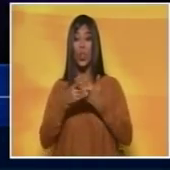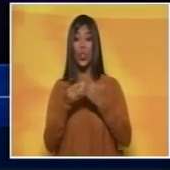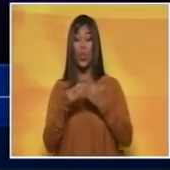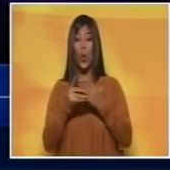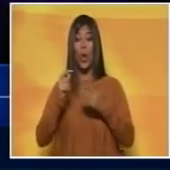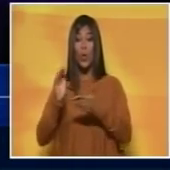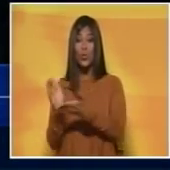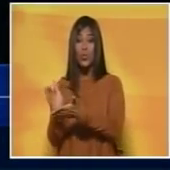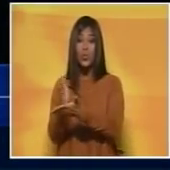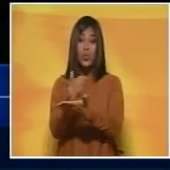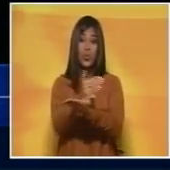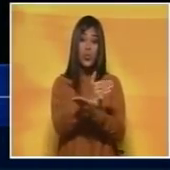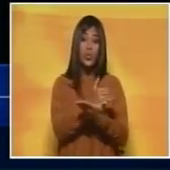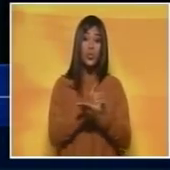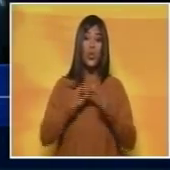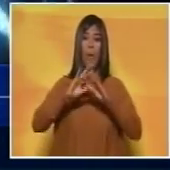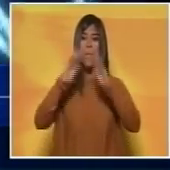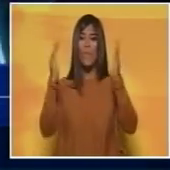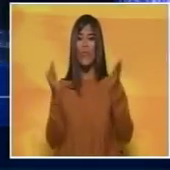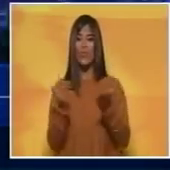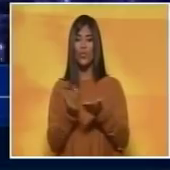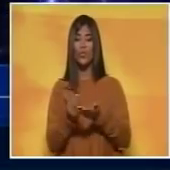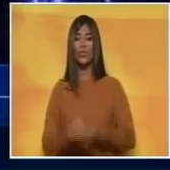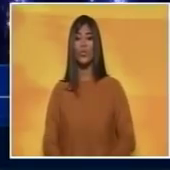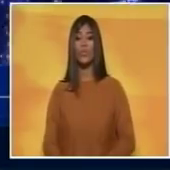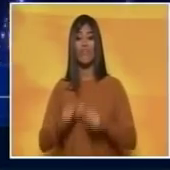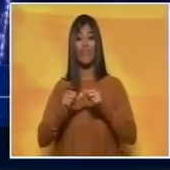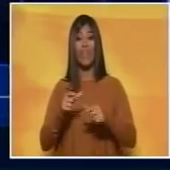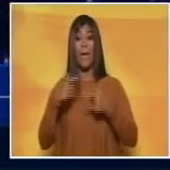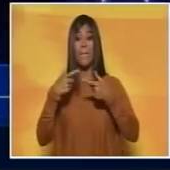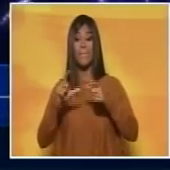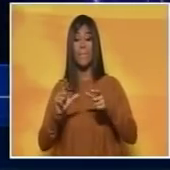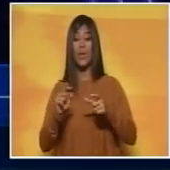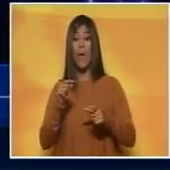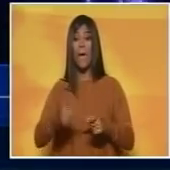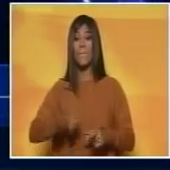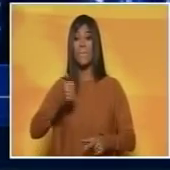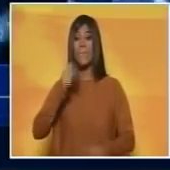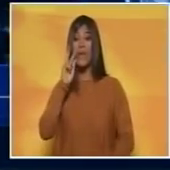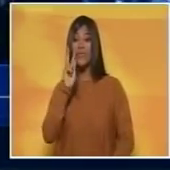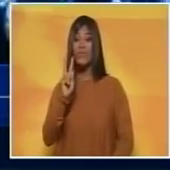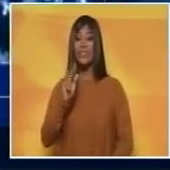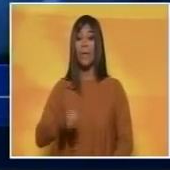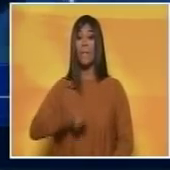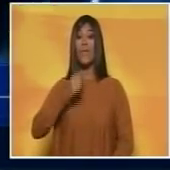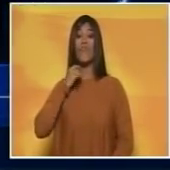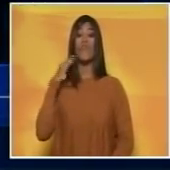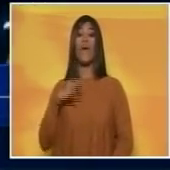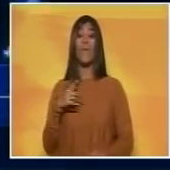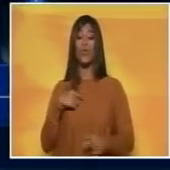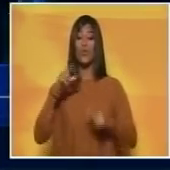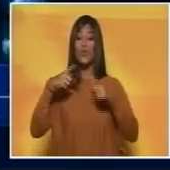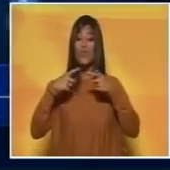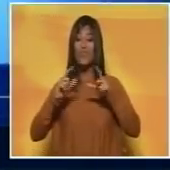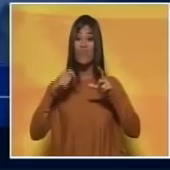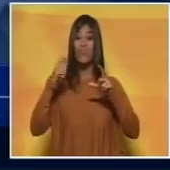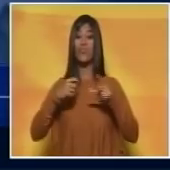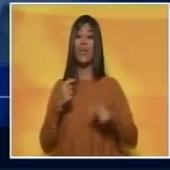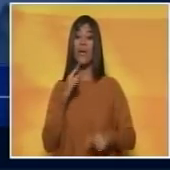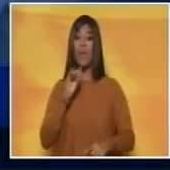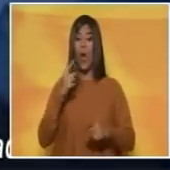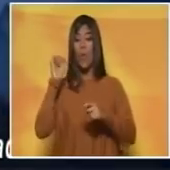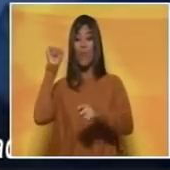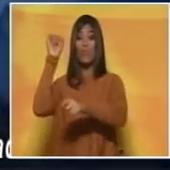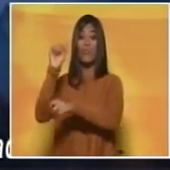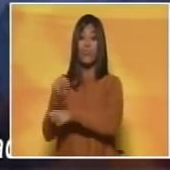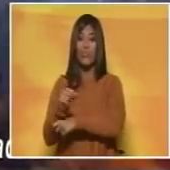dólares recaudados alrededor del mundo, se mantiene como la película de animación más exitosa en las taquillas, por encima de Los Increíbles